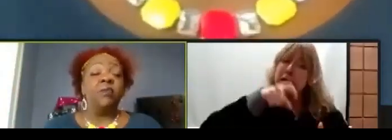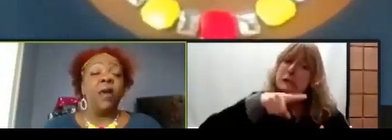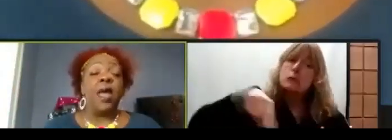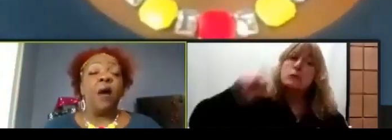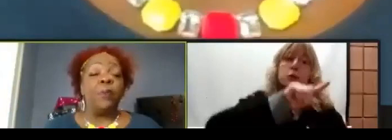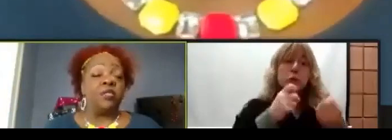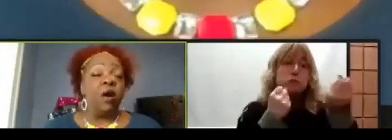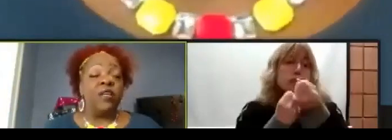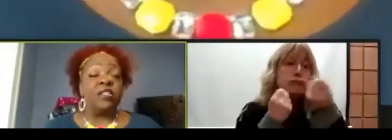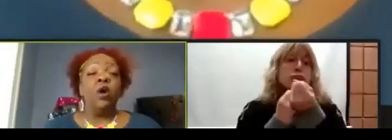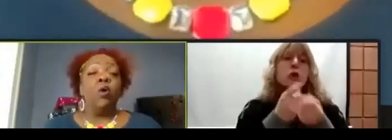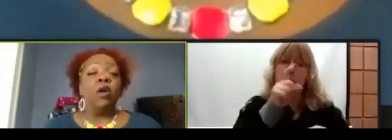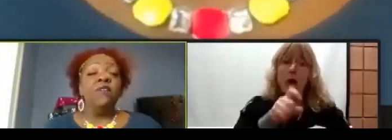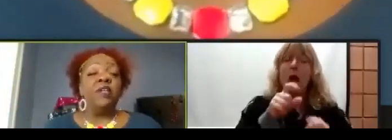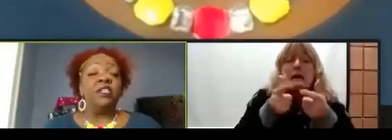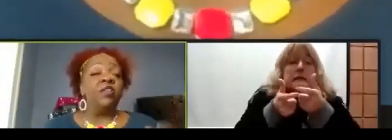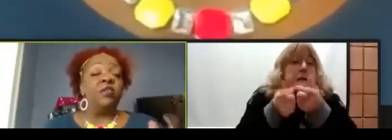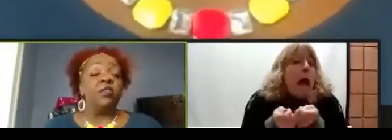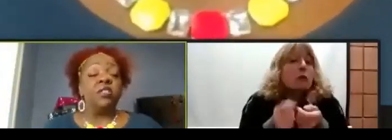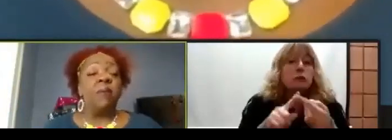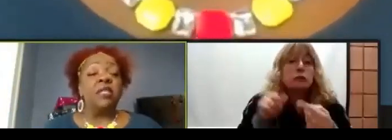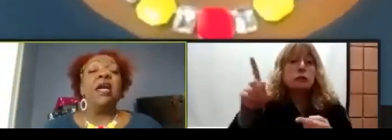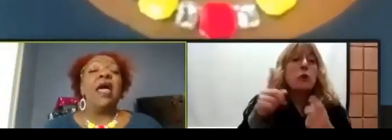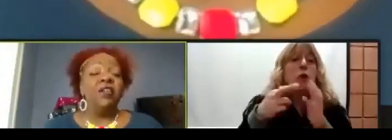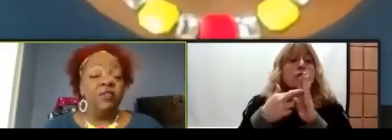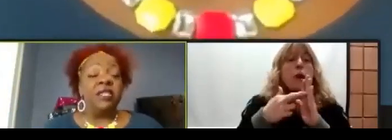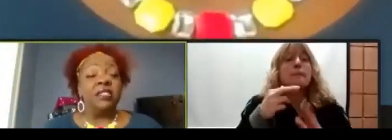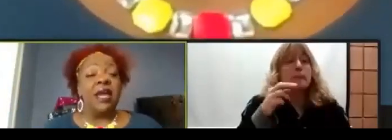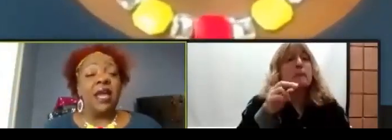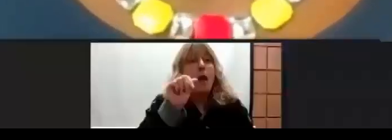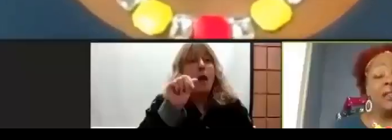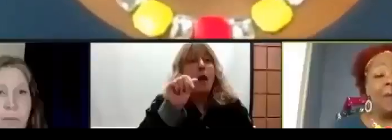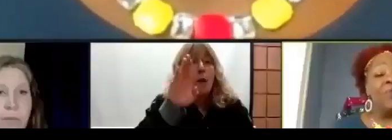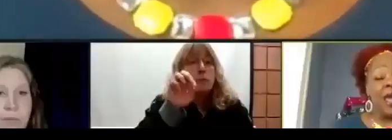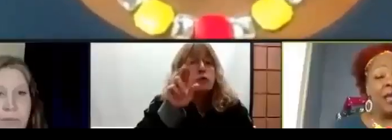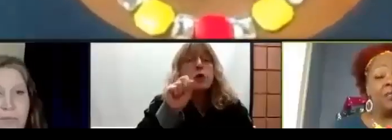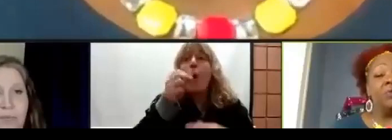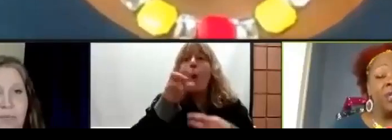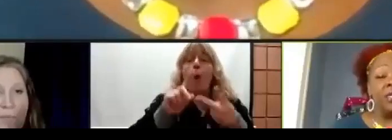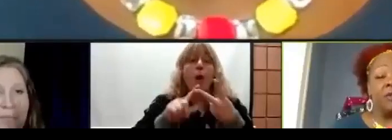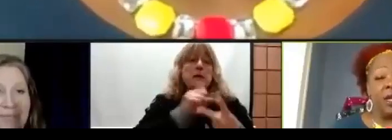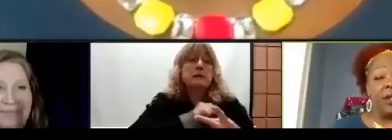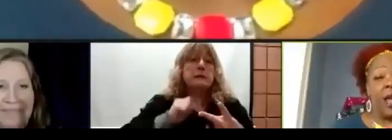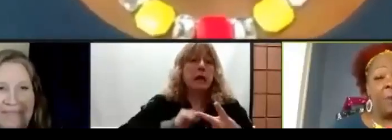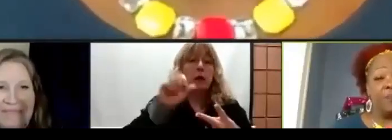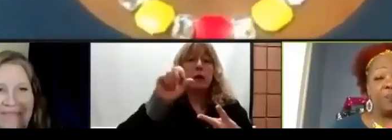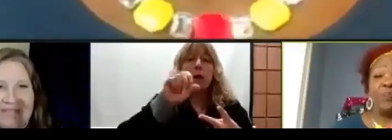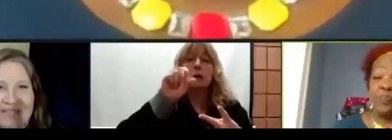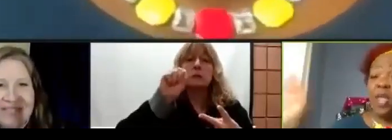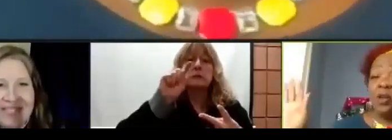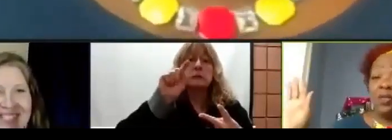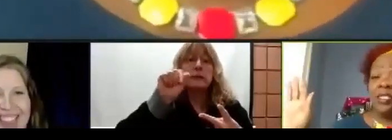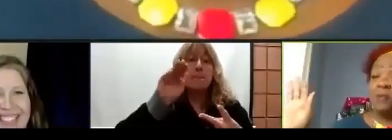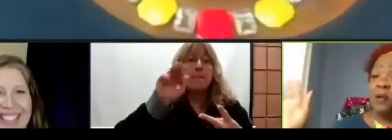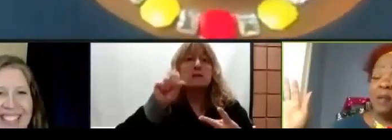texto a tu amiga también puedes mandar un texto el senador o representante que pague con estos juegos y